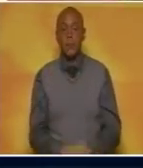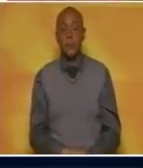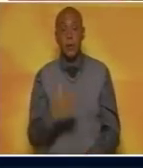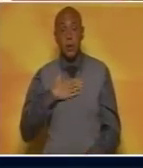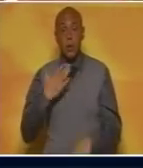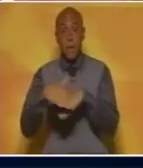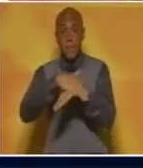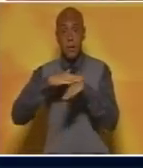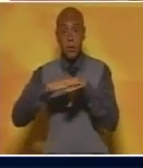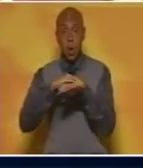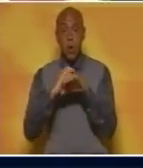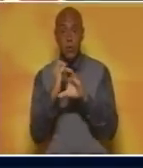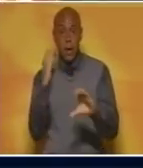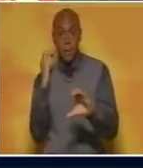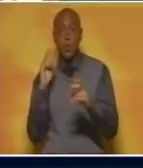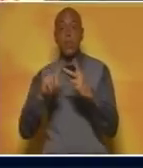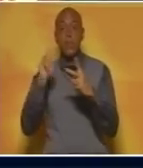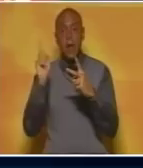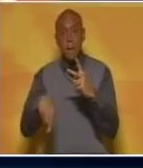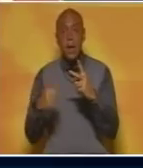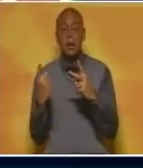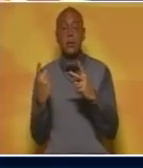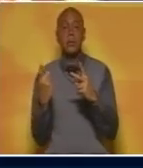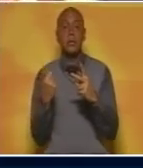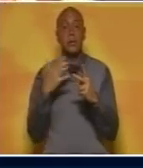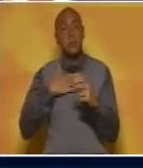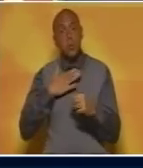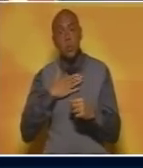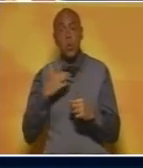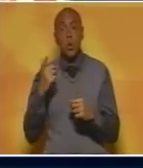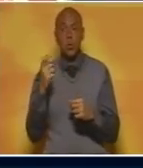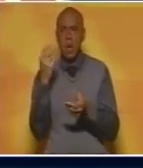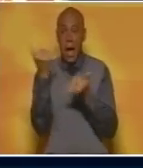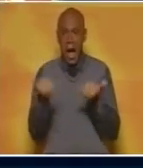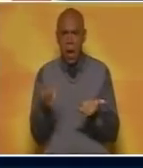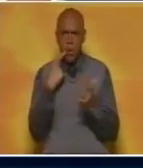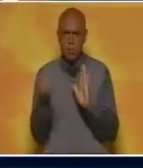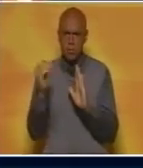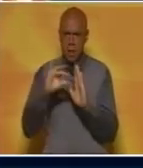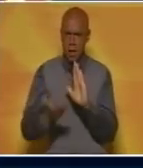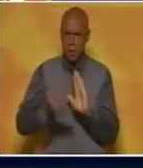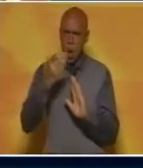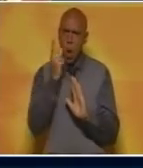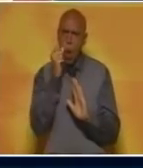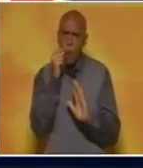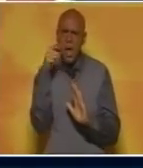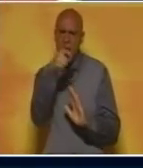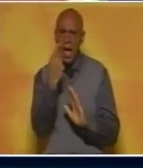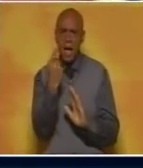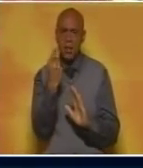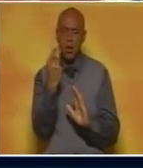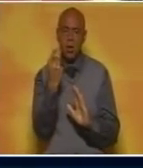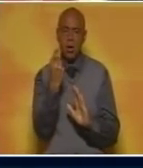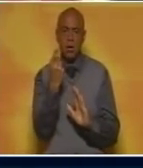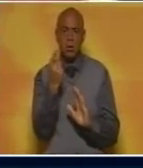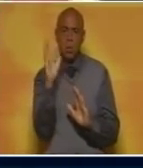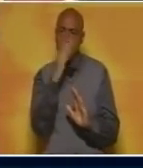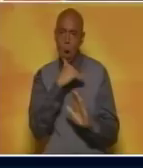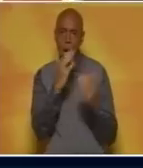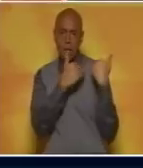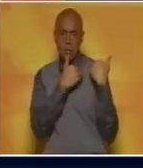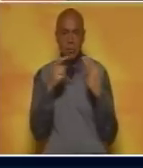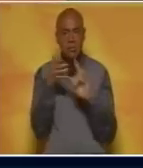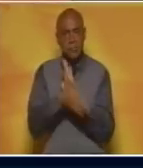Visión Transporte y el ministro Hipólito, no hemos preparado una tarifa para que salgan unos irresponsables que a partir del